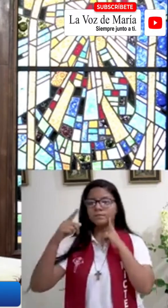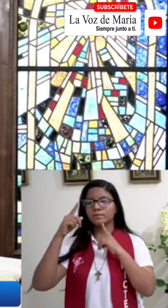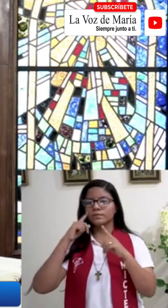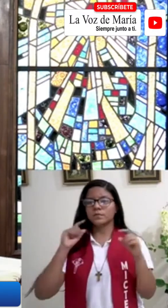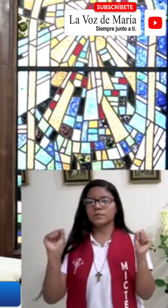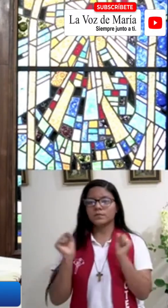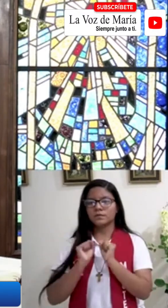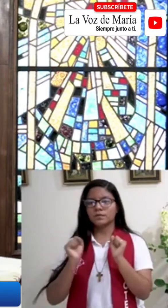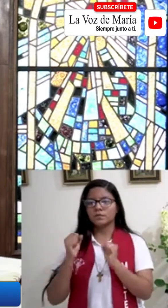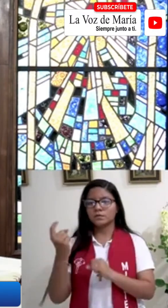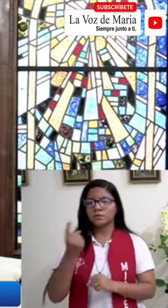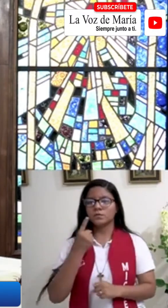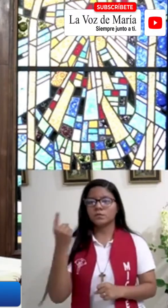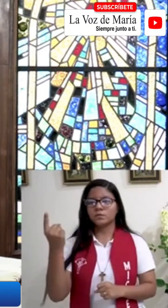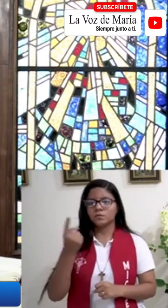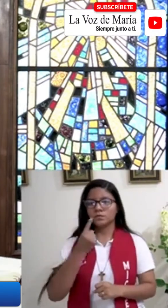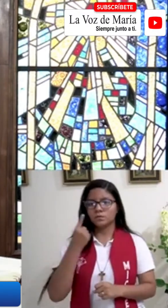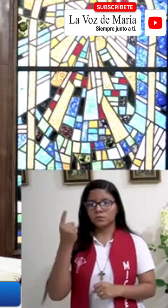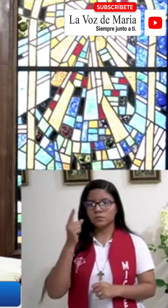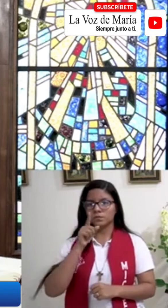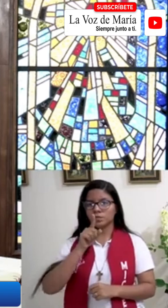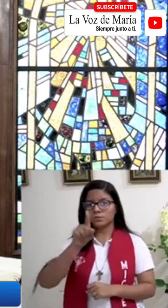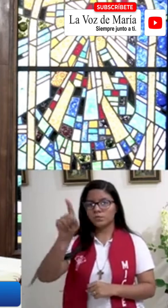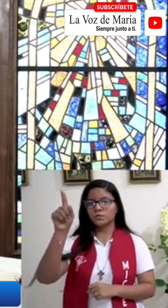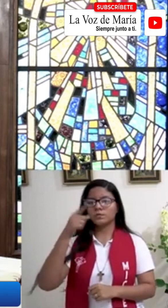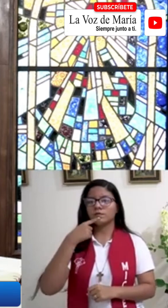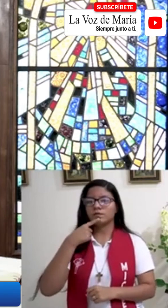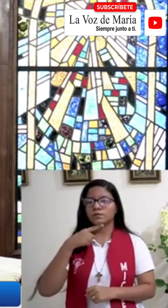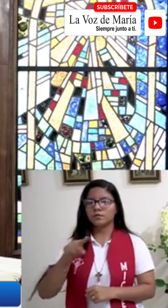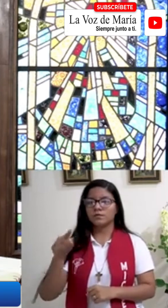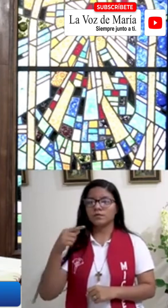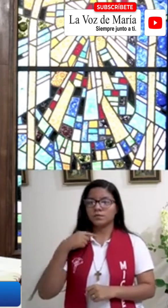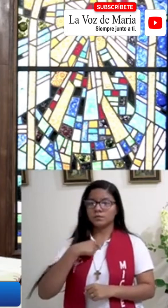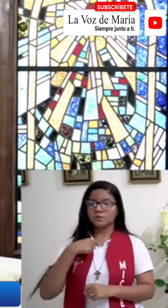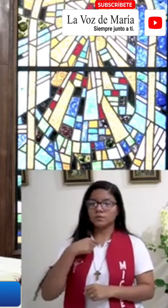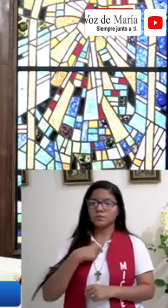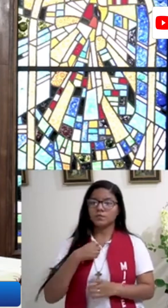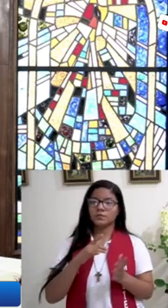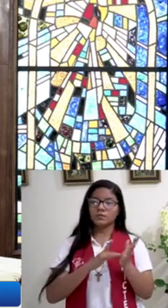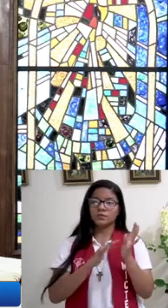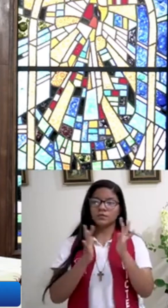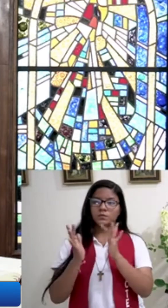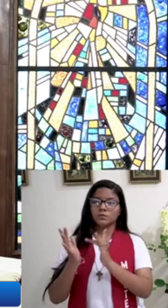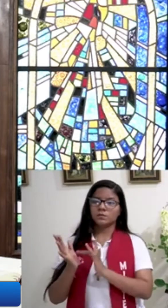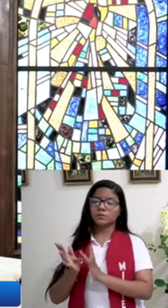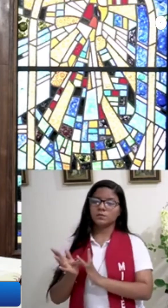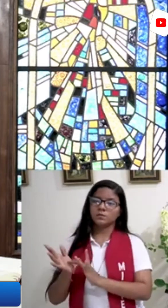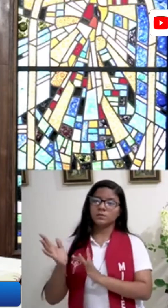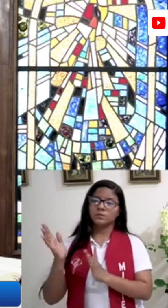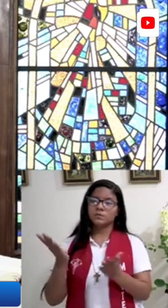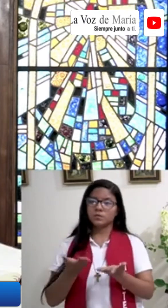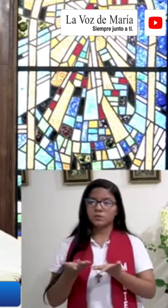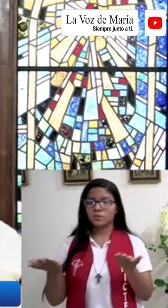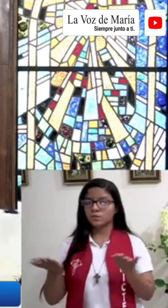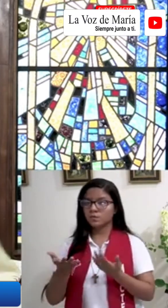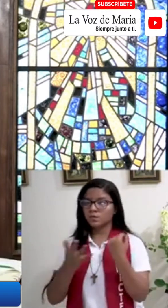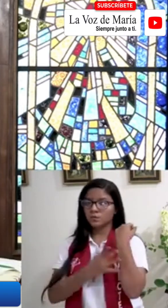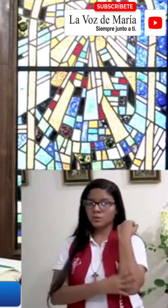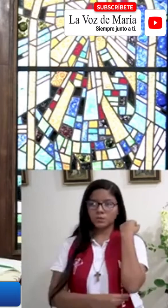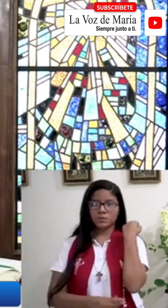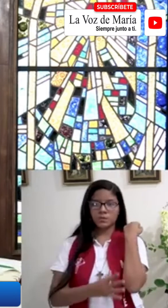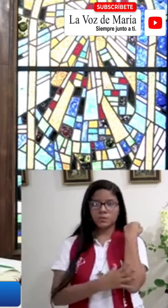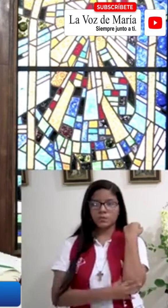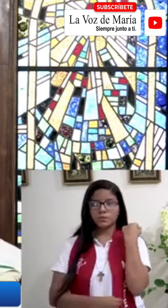soledad. Tú me dijiste que sufres en el pobre,